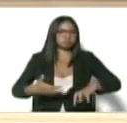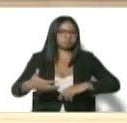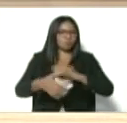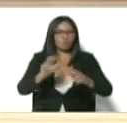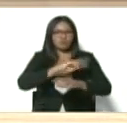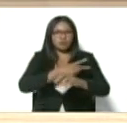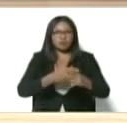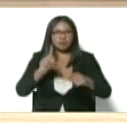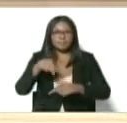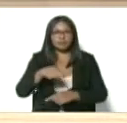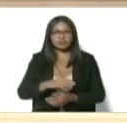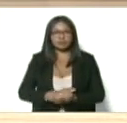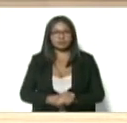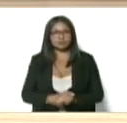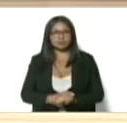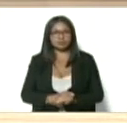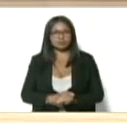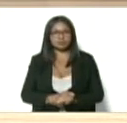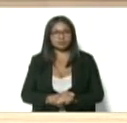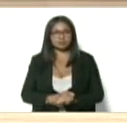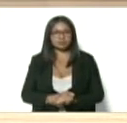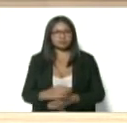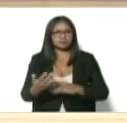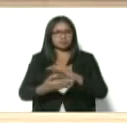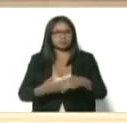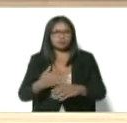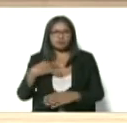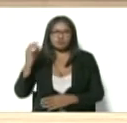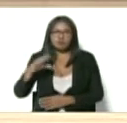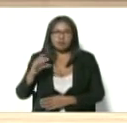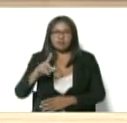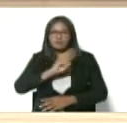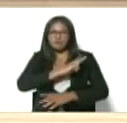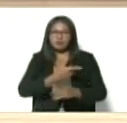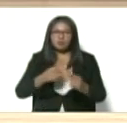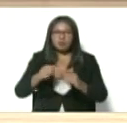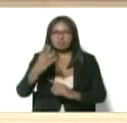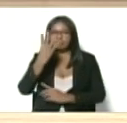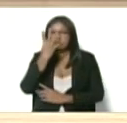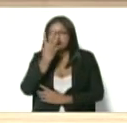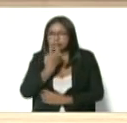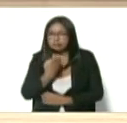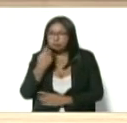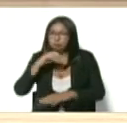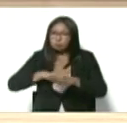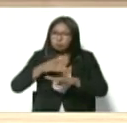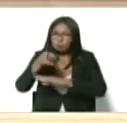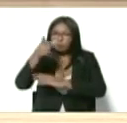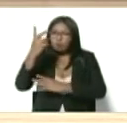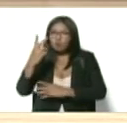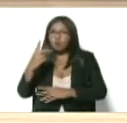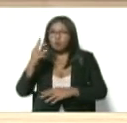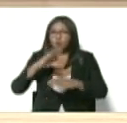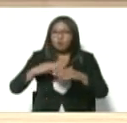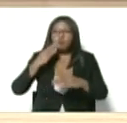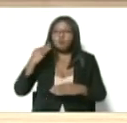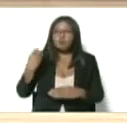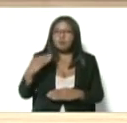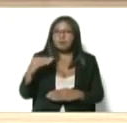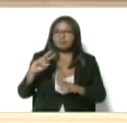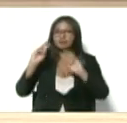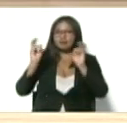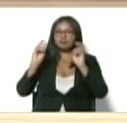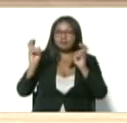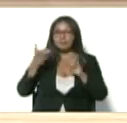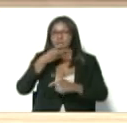es una tragedia de verdad muy dolorosa muy triste cuando un joven cae en este tema de